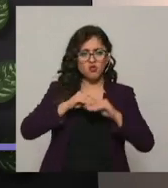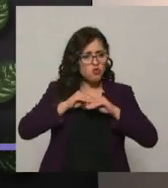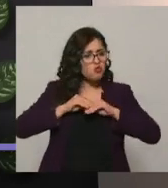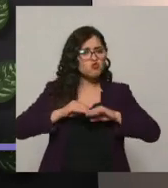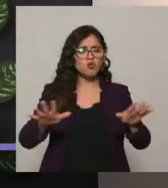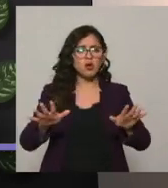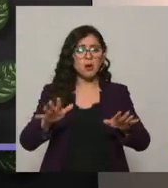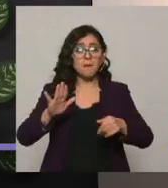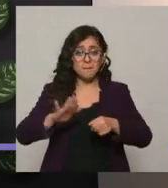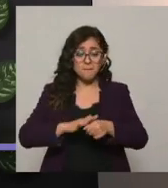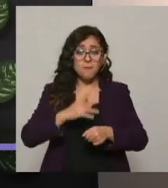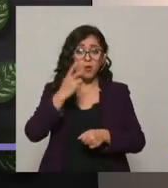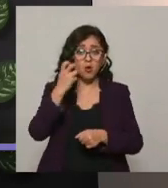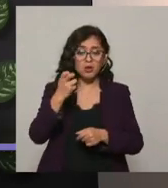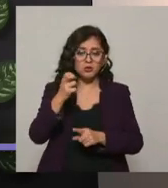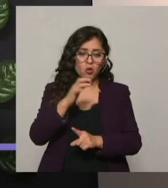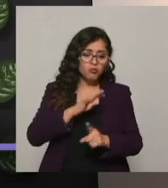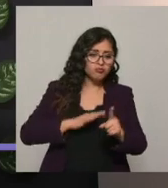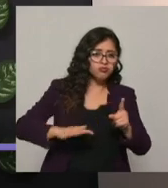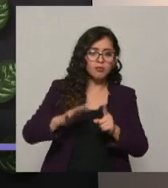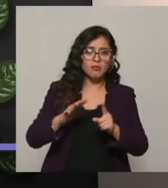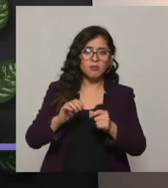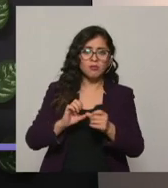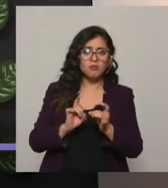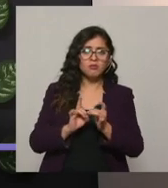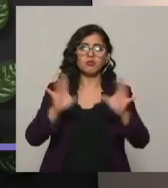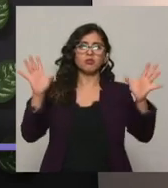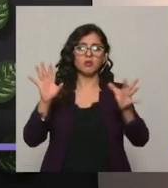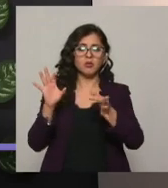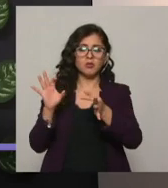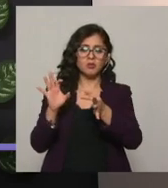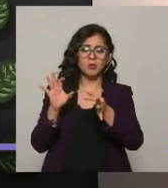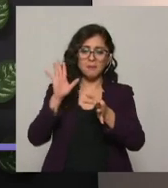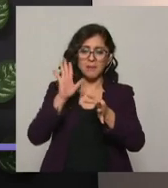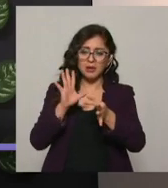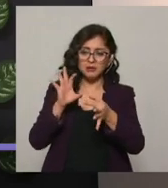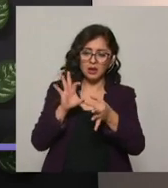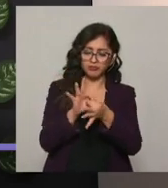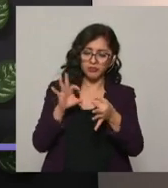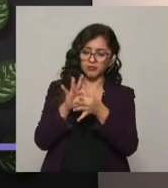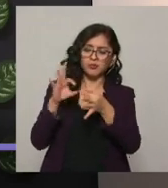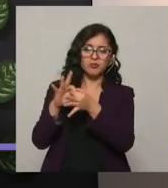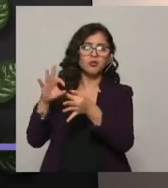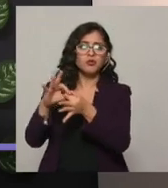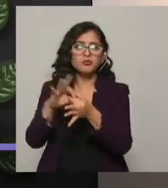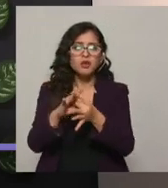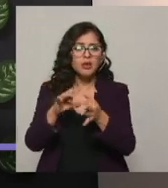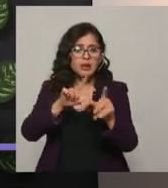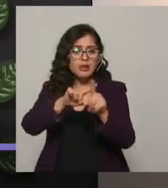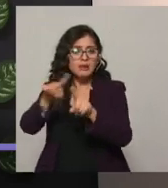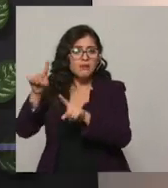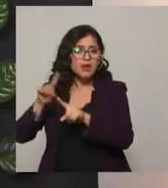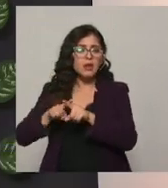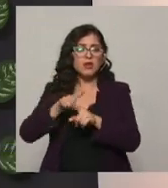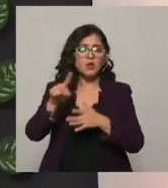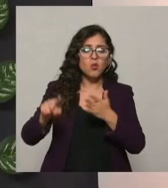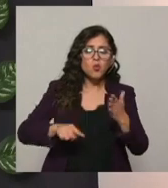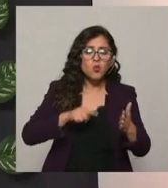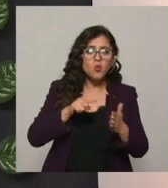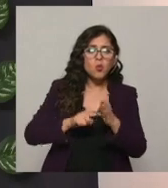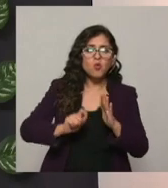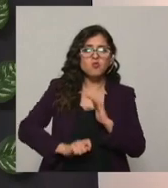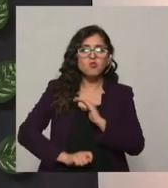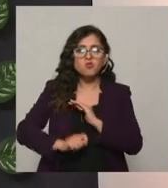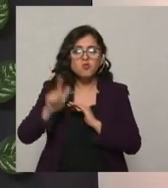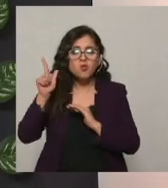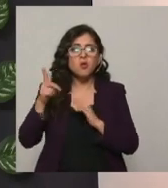de eso como que se produce un efecto en cadena de muchas, digamos, profesiones o muchos sectores, desde